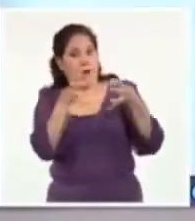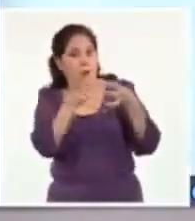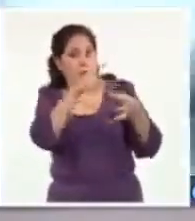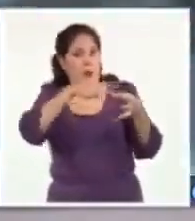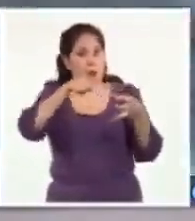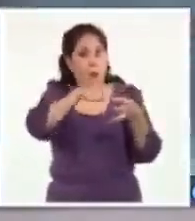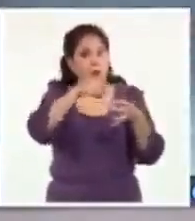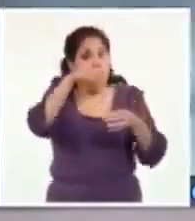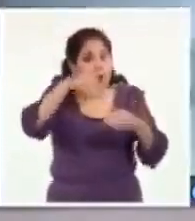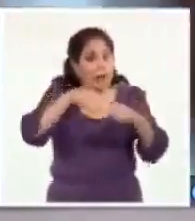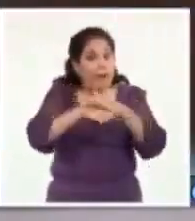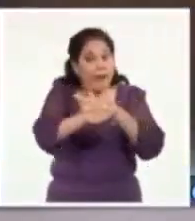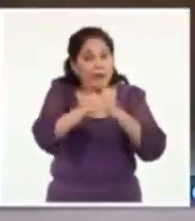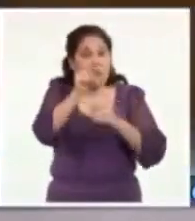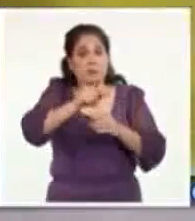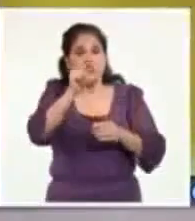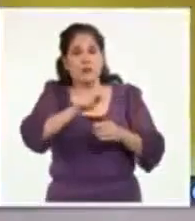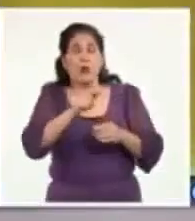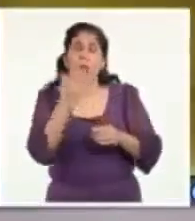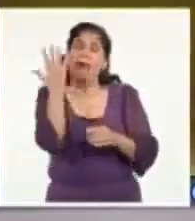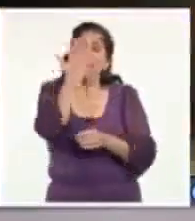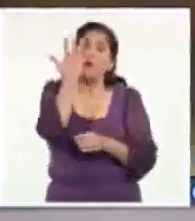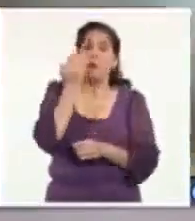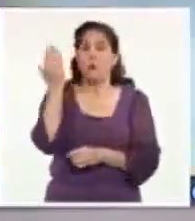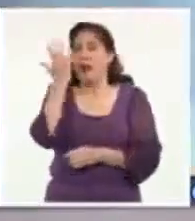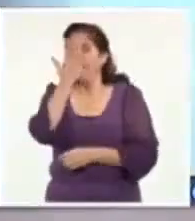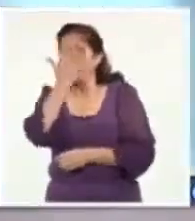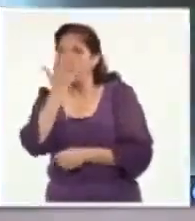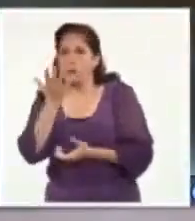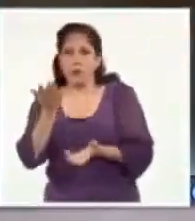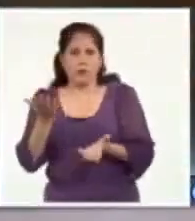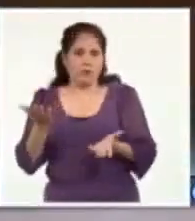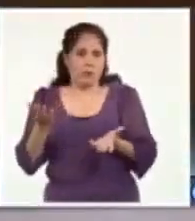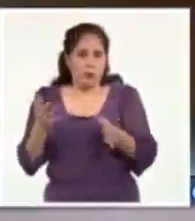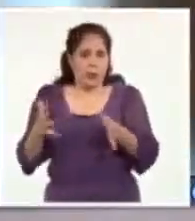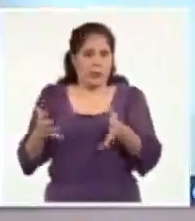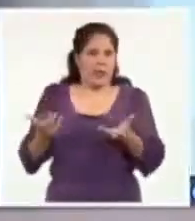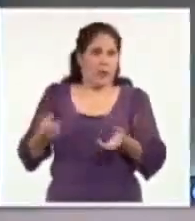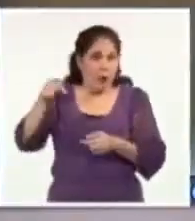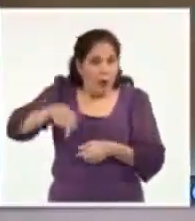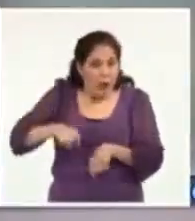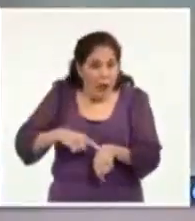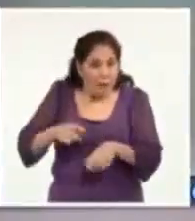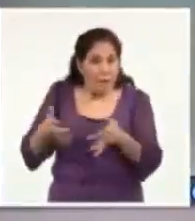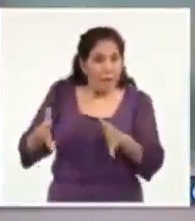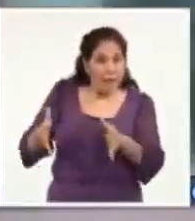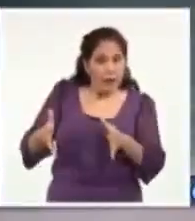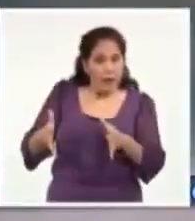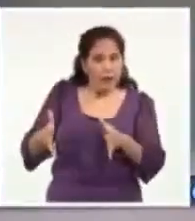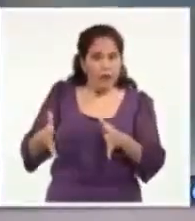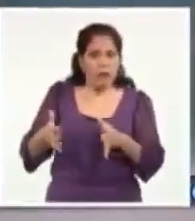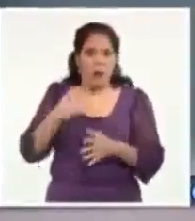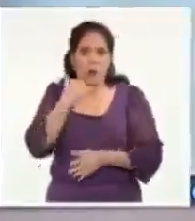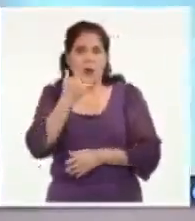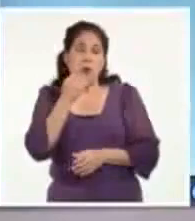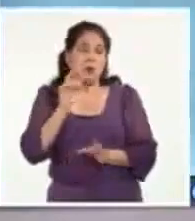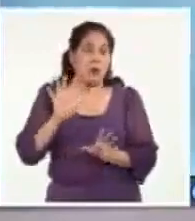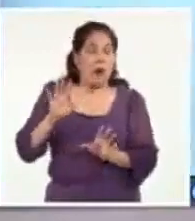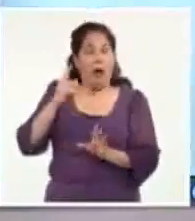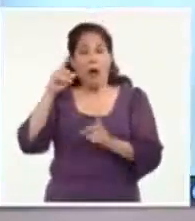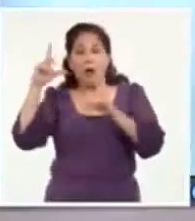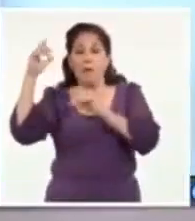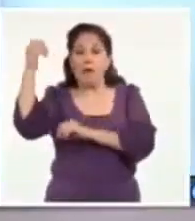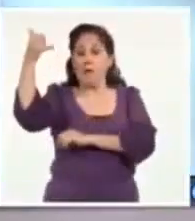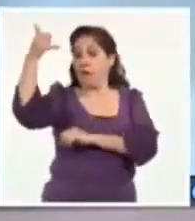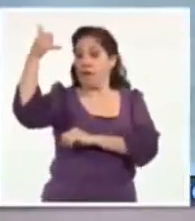se produjo todo esto que han terminado pidiendo disculpas porque evidentemente la temen y la deben han visto las imágenes de policías que se hacen fotos